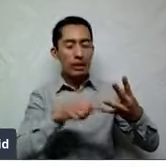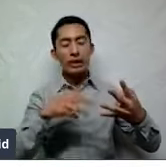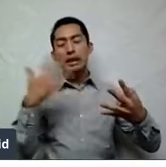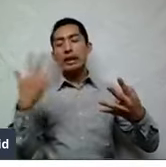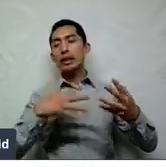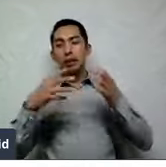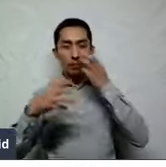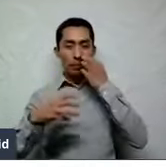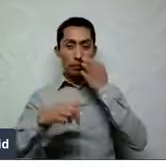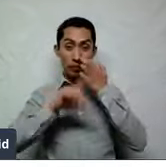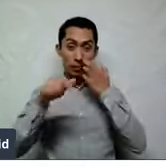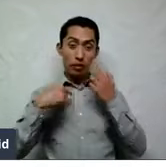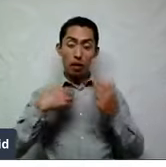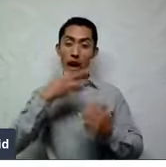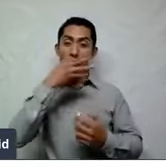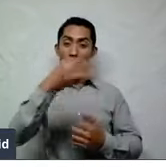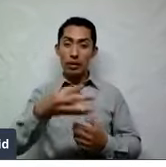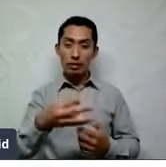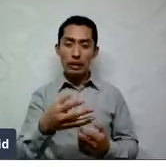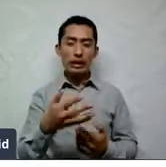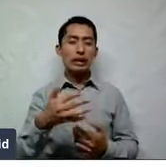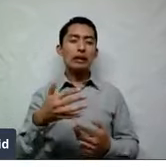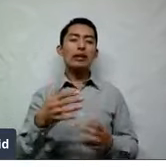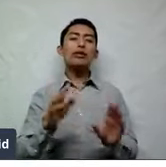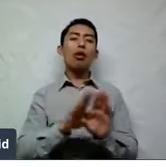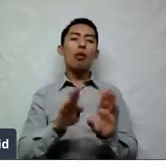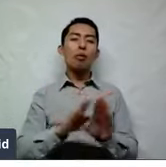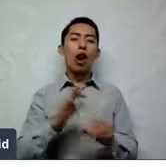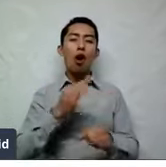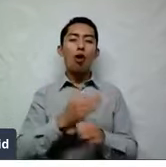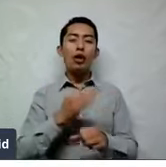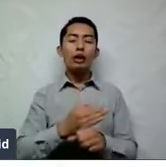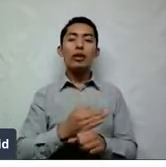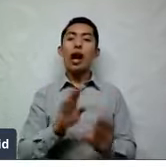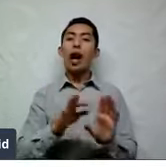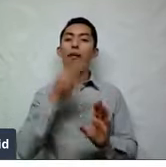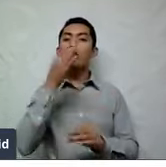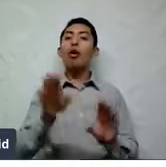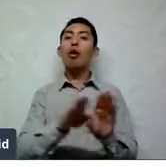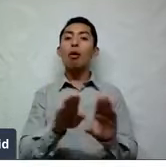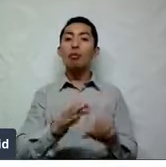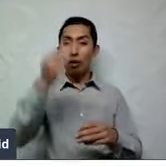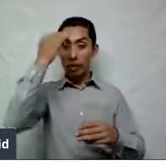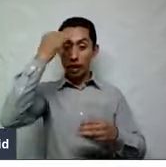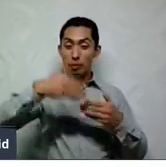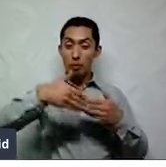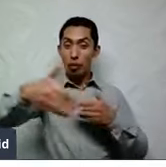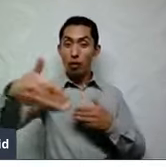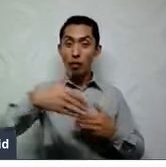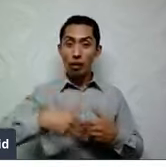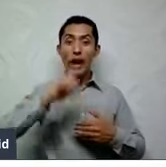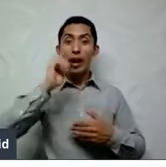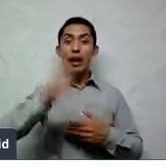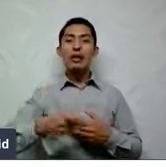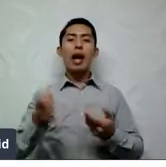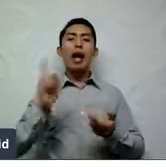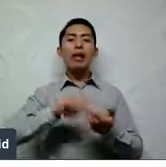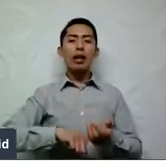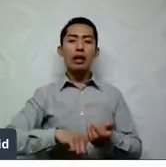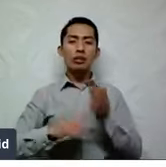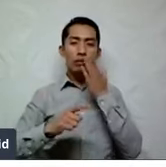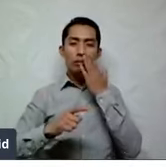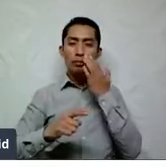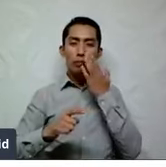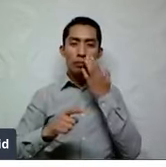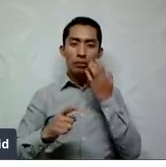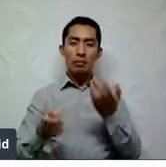voy a decir a lo mejor ahorita con una situación intencionada, en este periodo incrementan los pólenes de